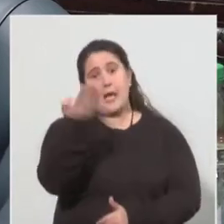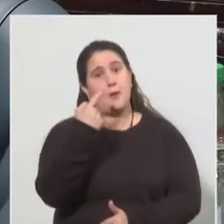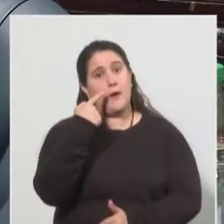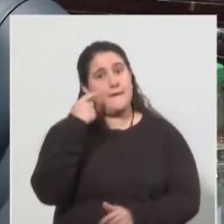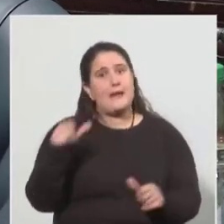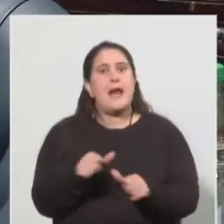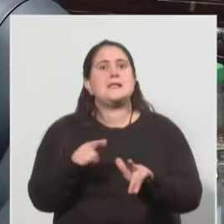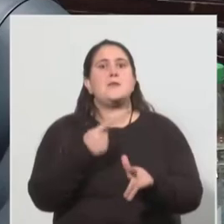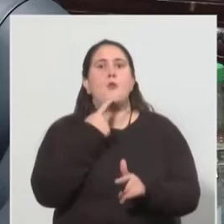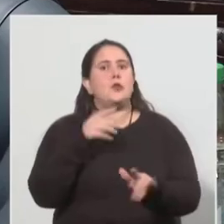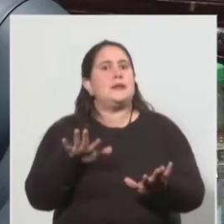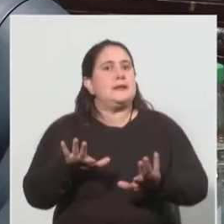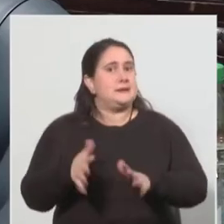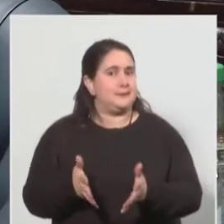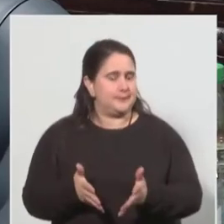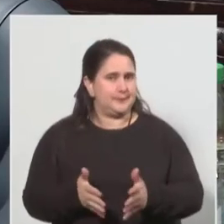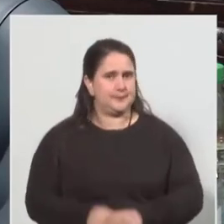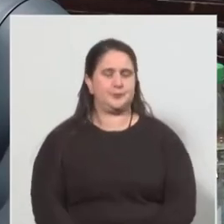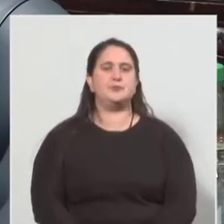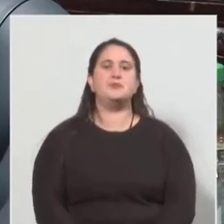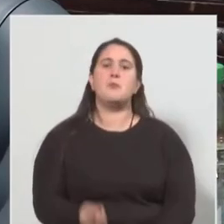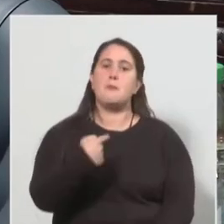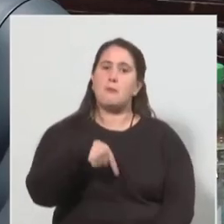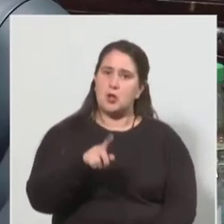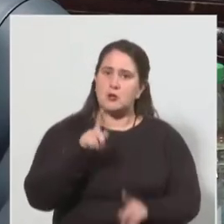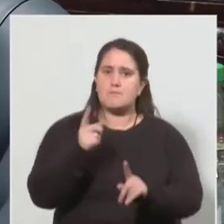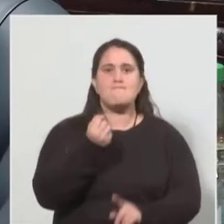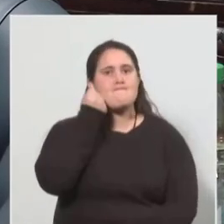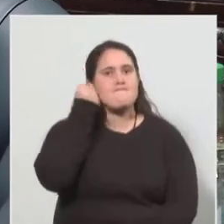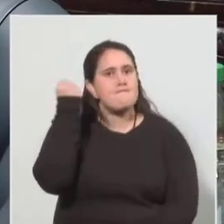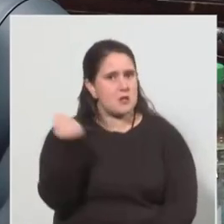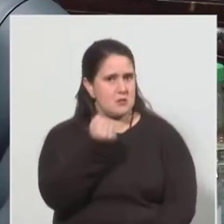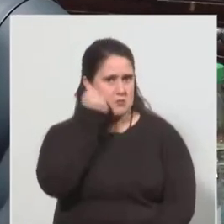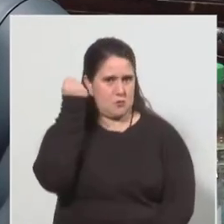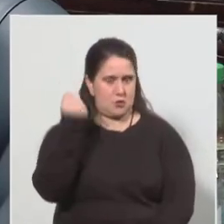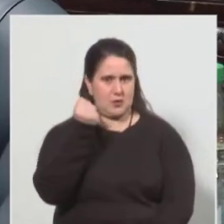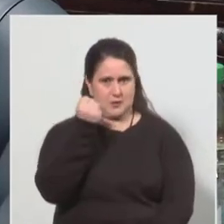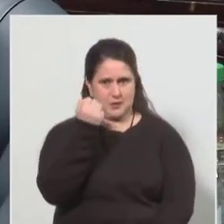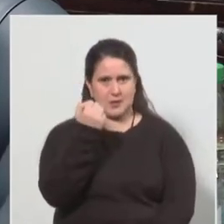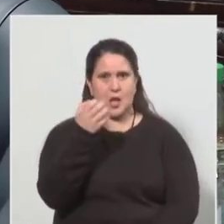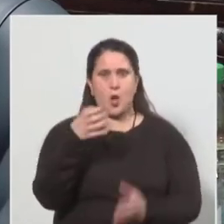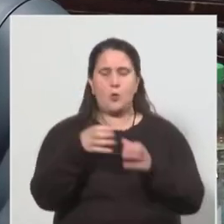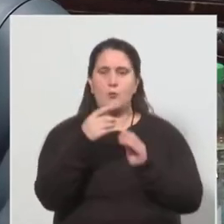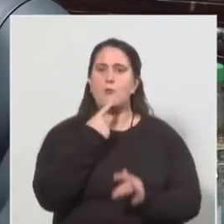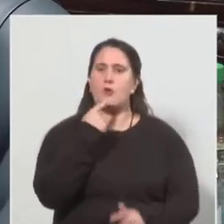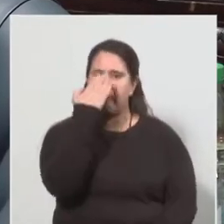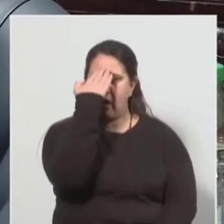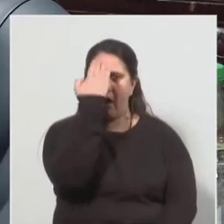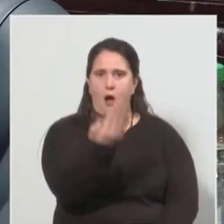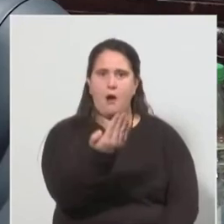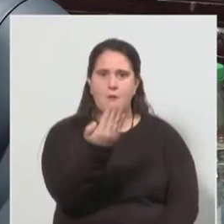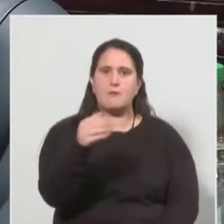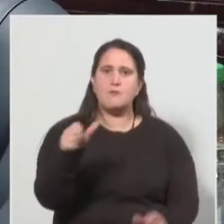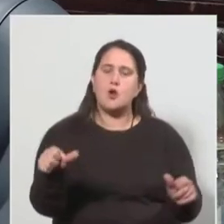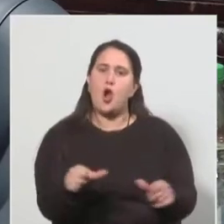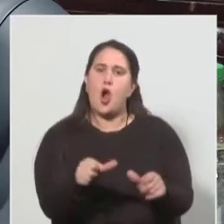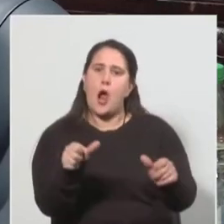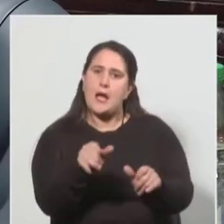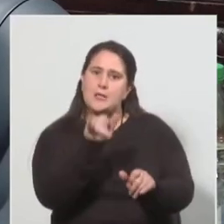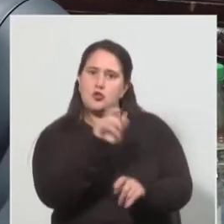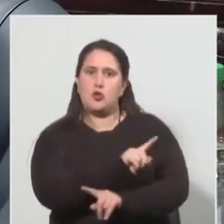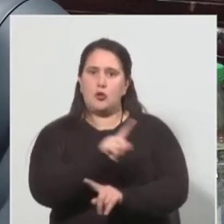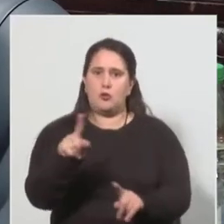políticas correspondientes. Pero, y aún más importante de lo que el Frente Amplio haga o deje de